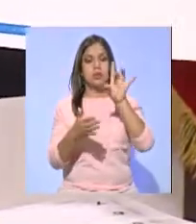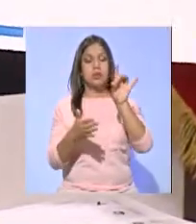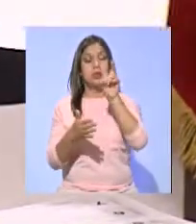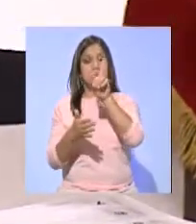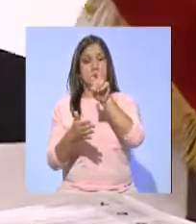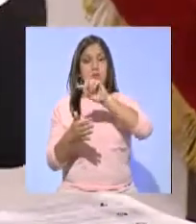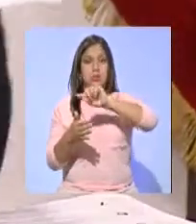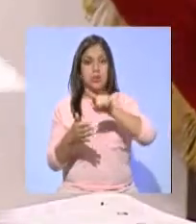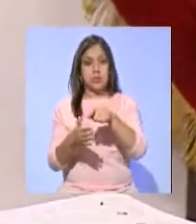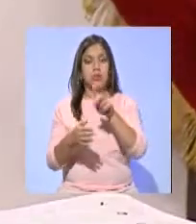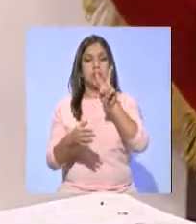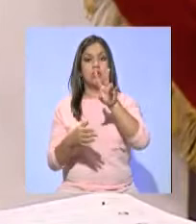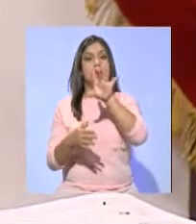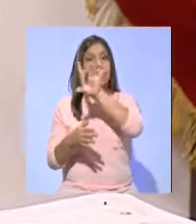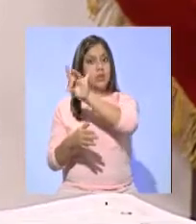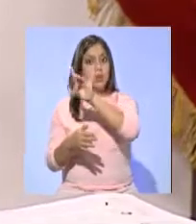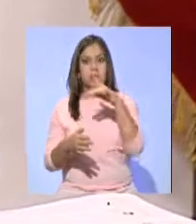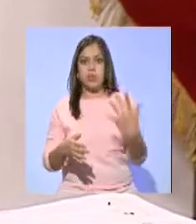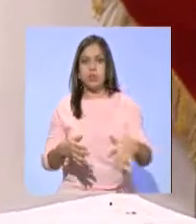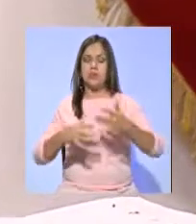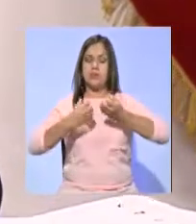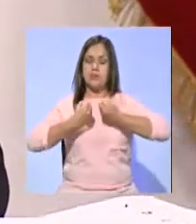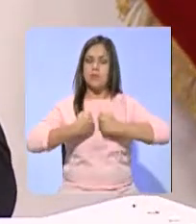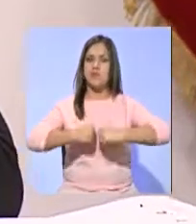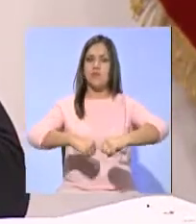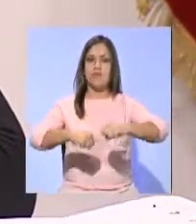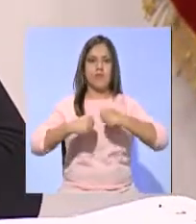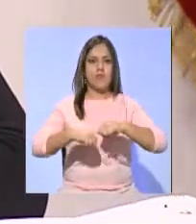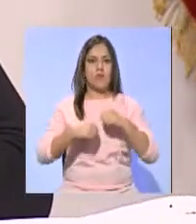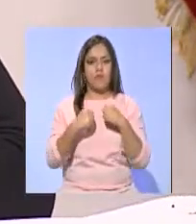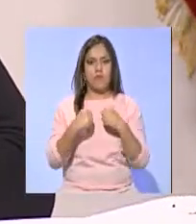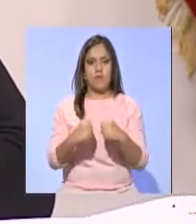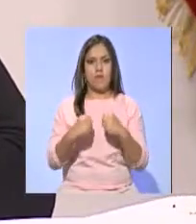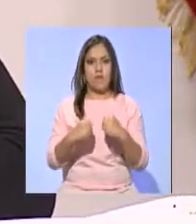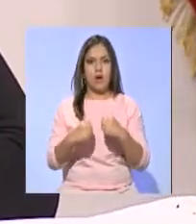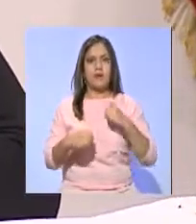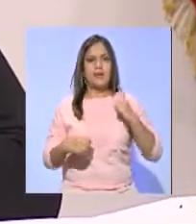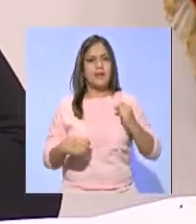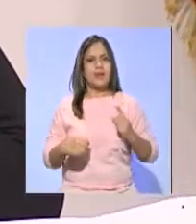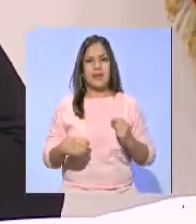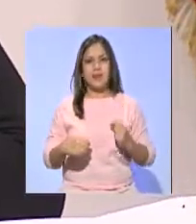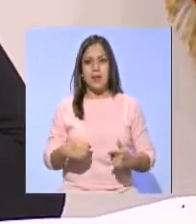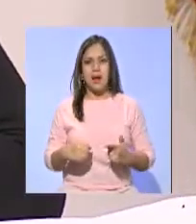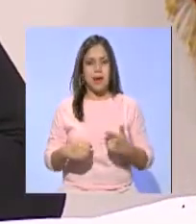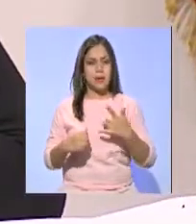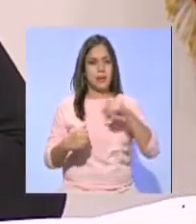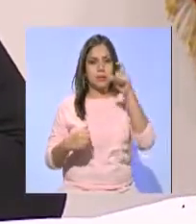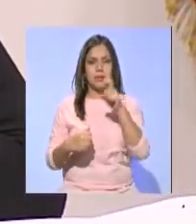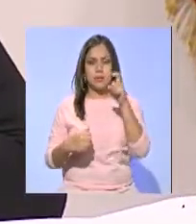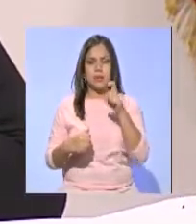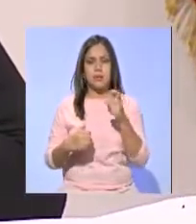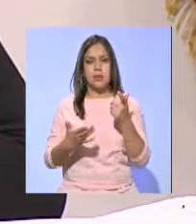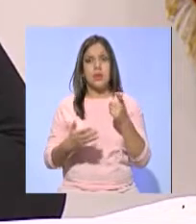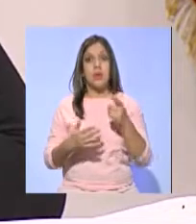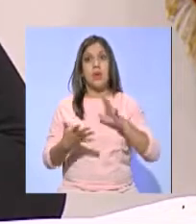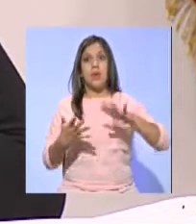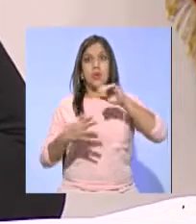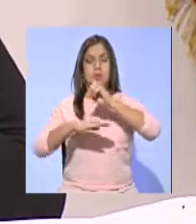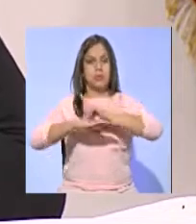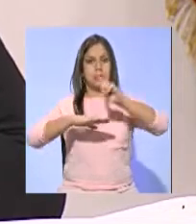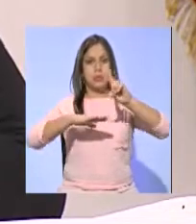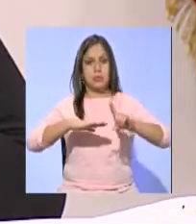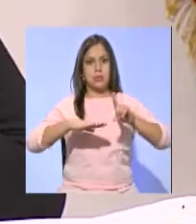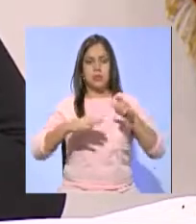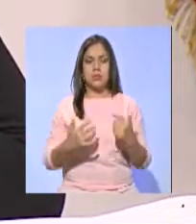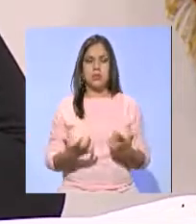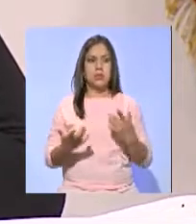48.296.280.82 ha sido un esfuerzo exhaustivo, de detalle, de estar mano a mano con todos los directores tratando de